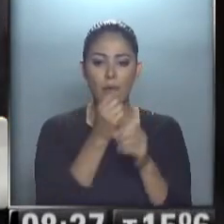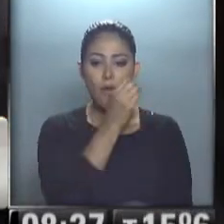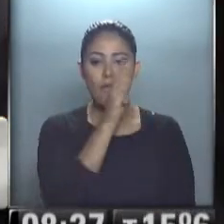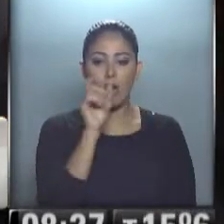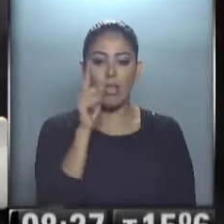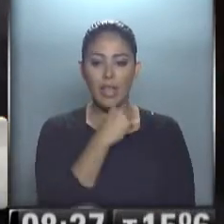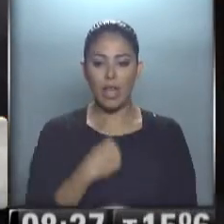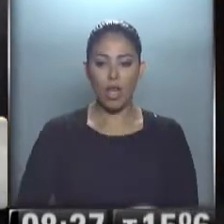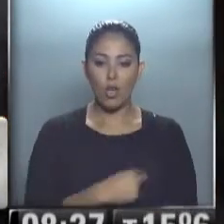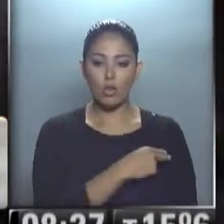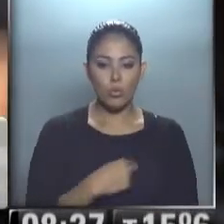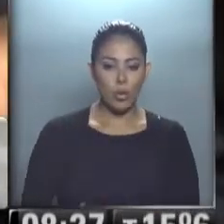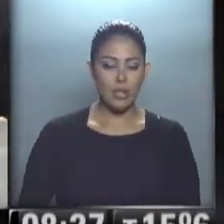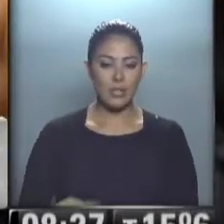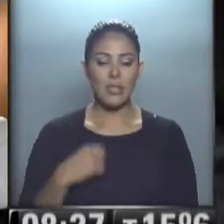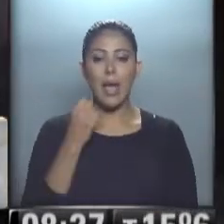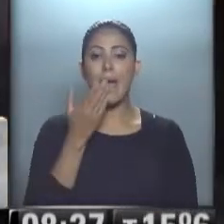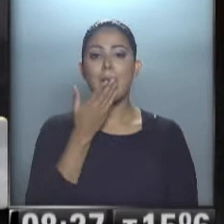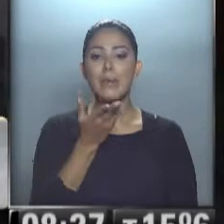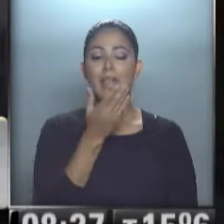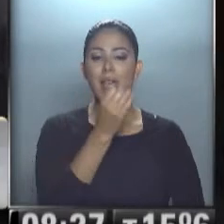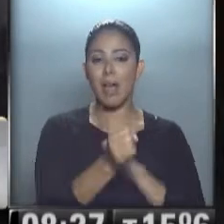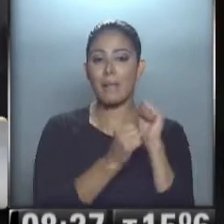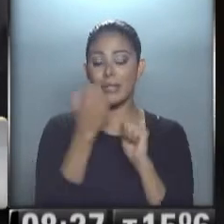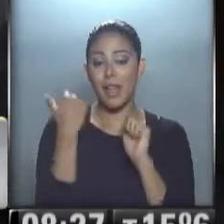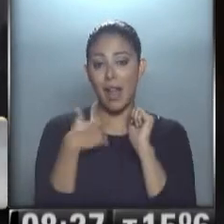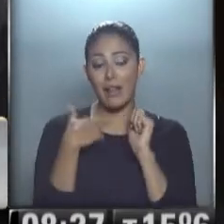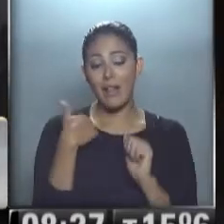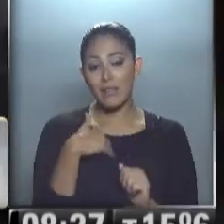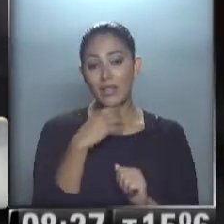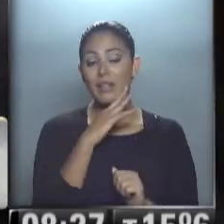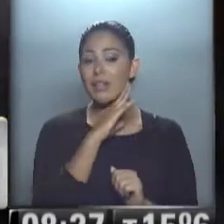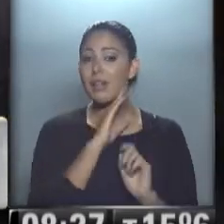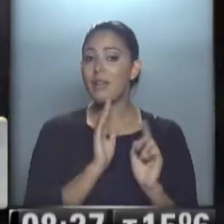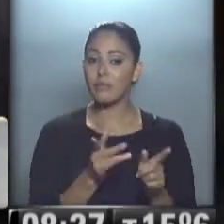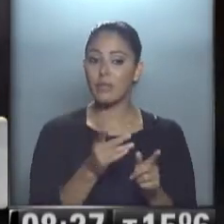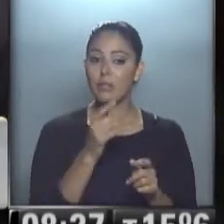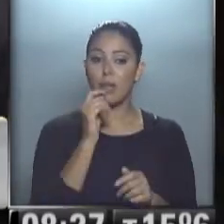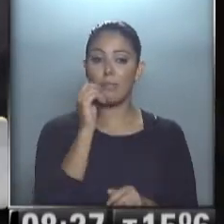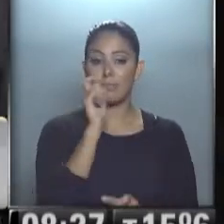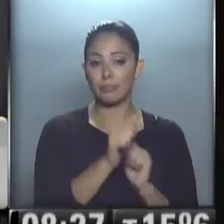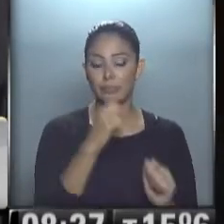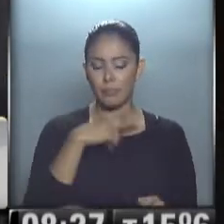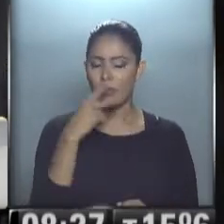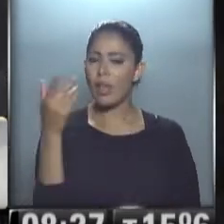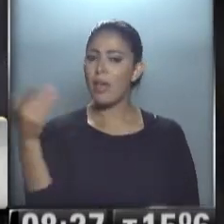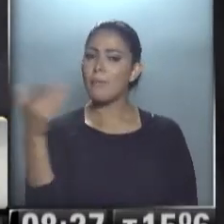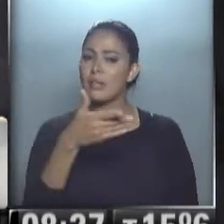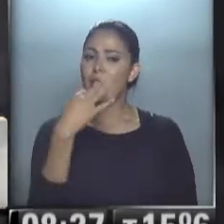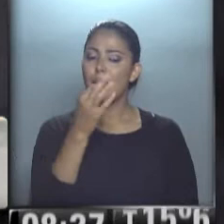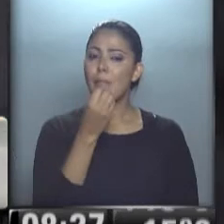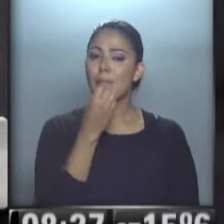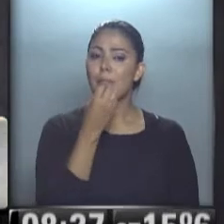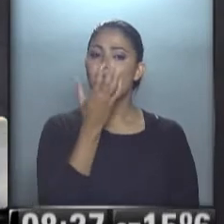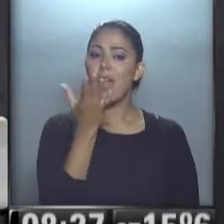le reclamarían a las empresas argentinas o particulares argentinos que operan esos bancos que presenten la declaración